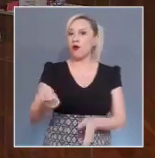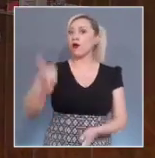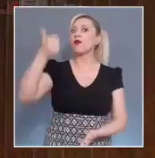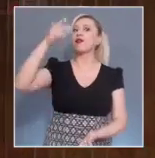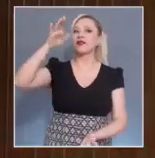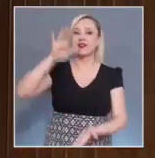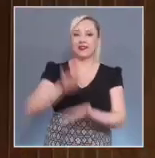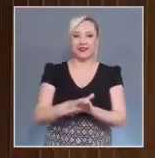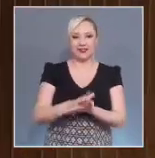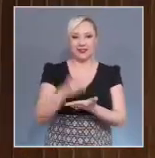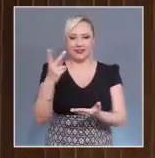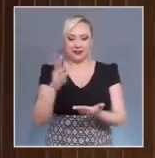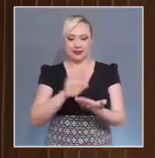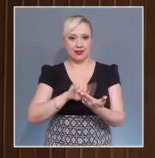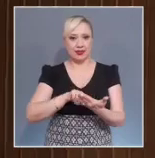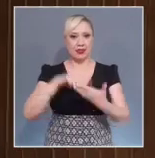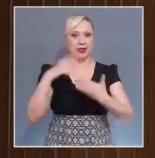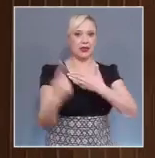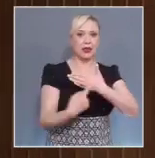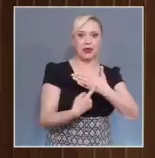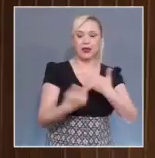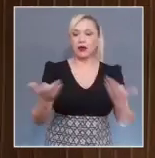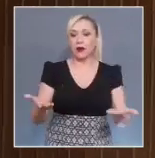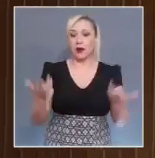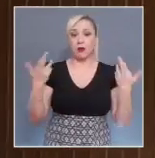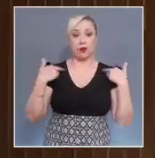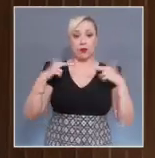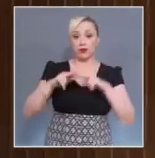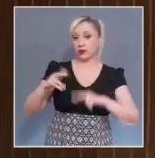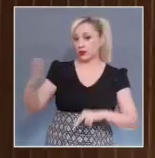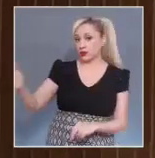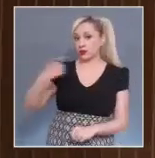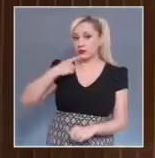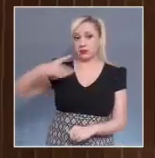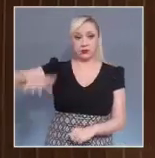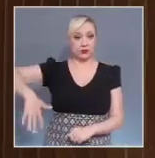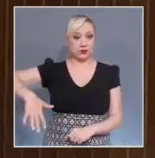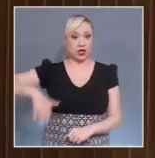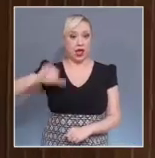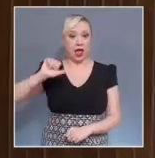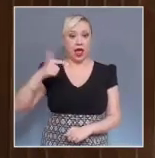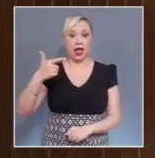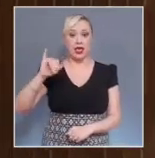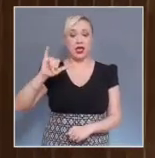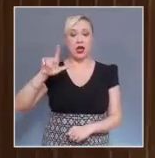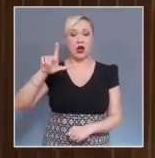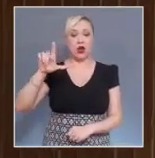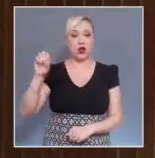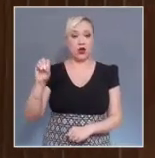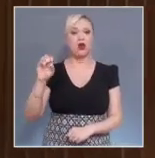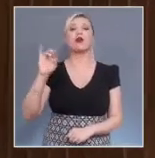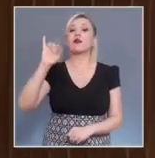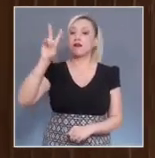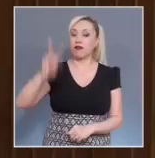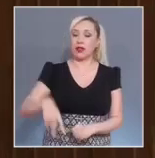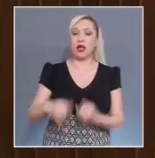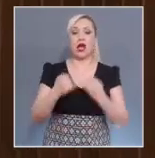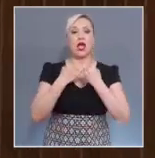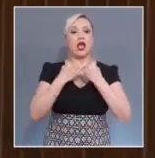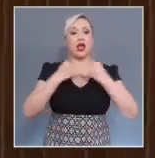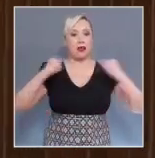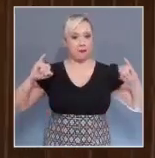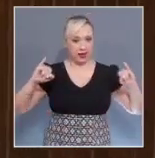Citando al profesor Aguiló, los deberes de independencia e imparcialidad conforman